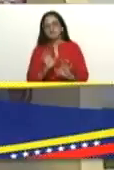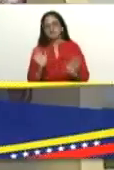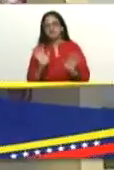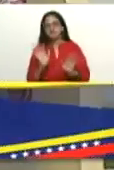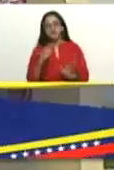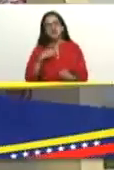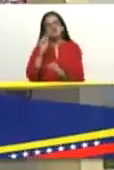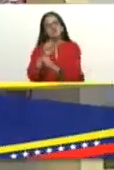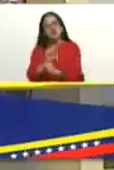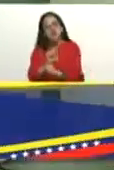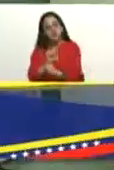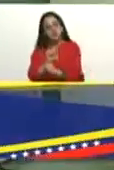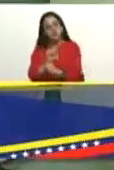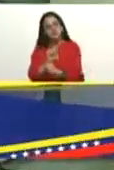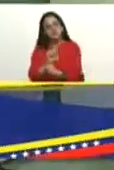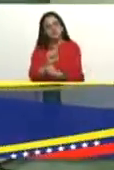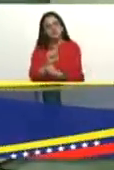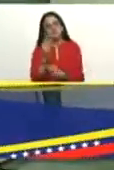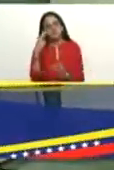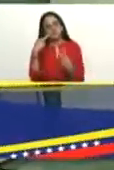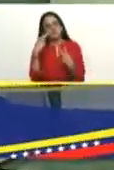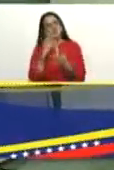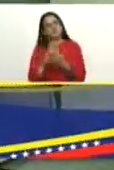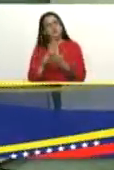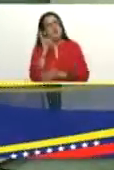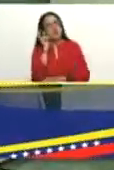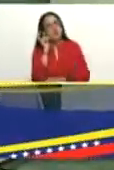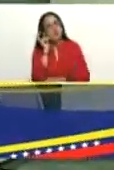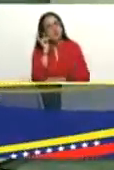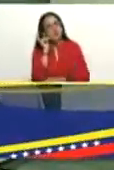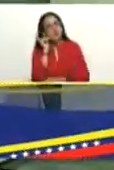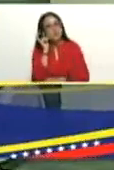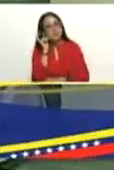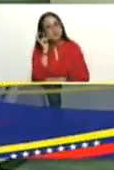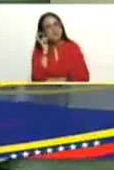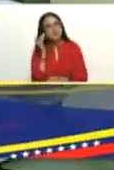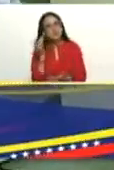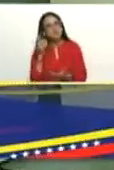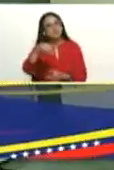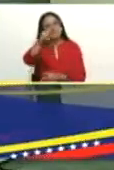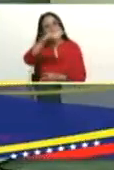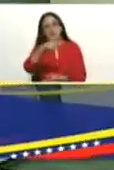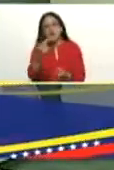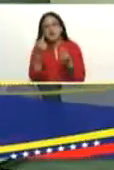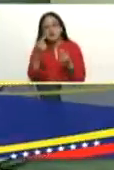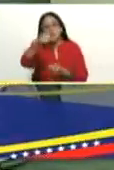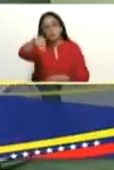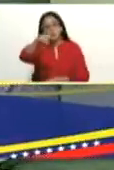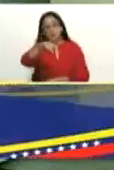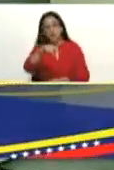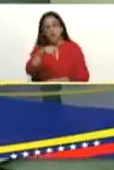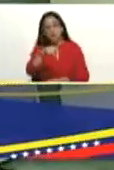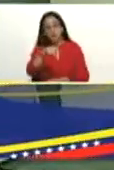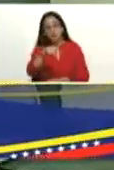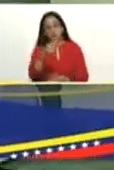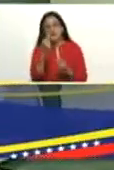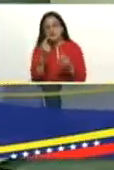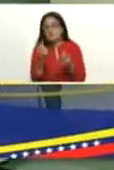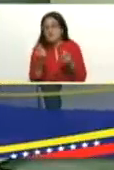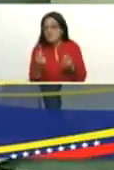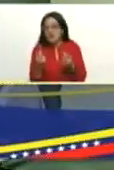digo a los imperialistas que me ven y me escuchan siempre, señores imperialistas, ni ustedes, ni